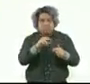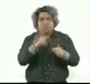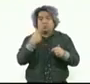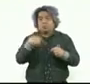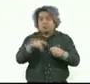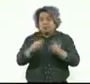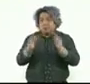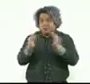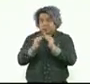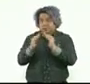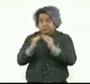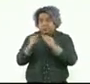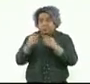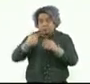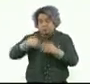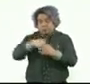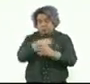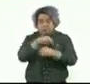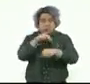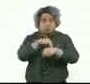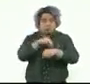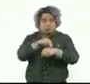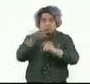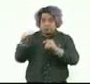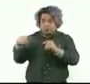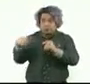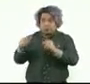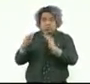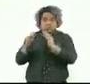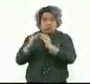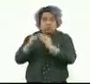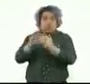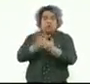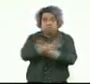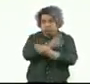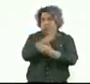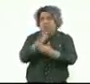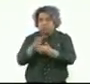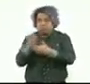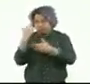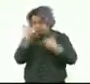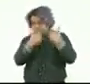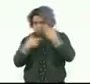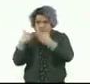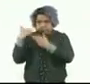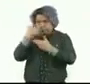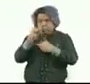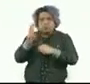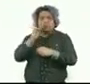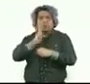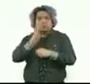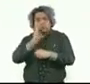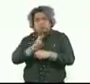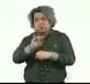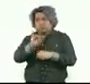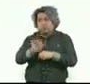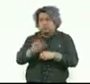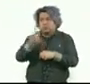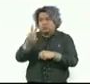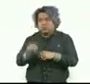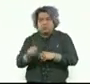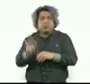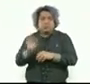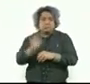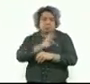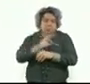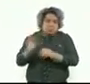una asesoría de un médico que ya lo había evaluado a través de un triage, que ya había determinado que podía estar